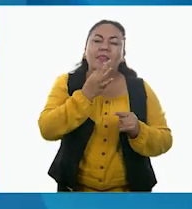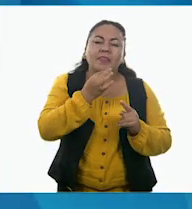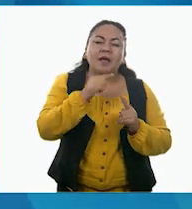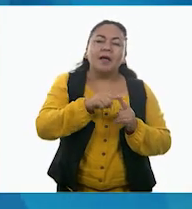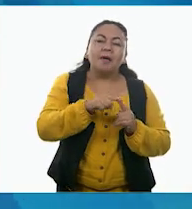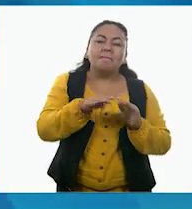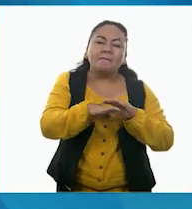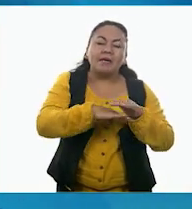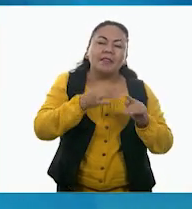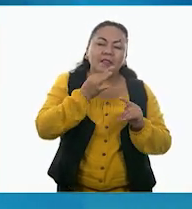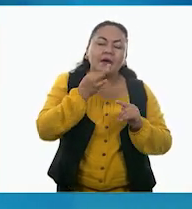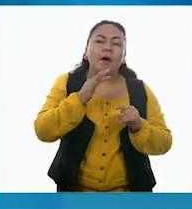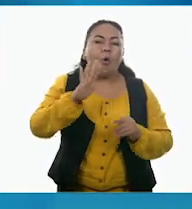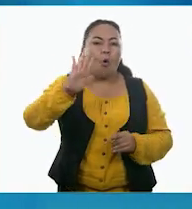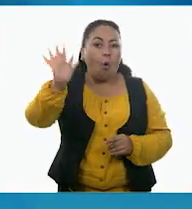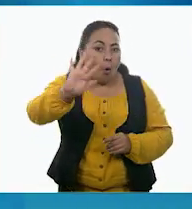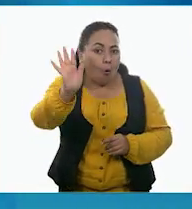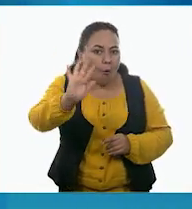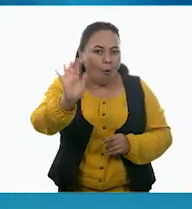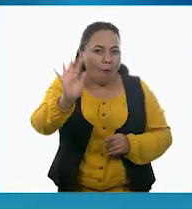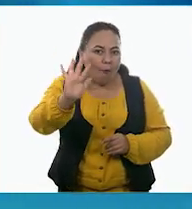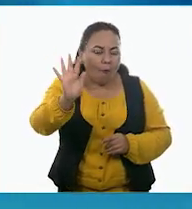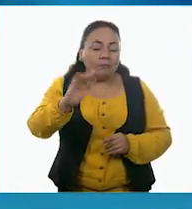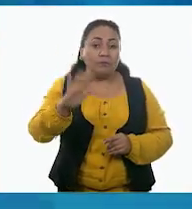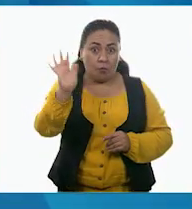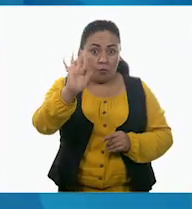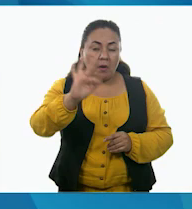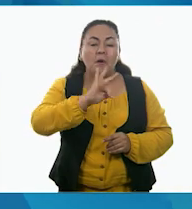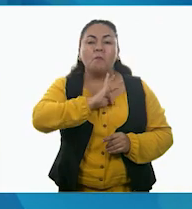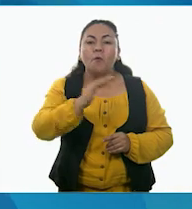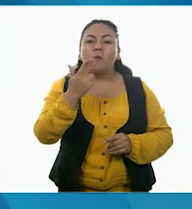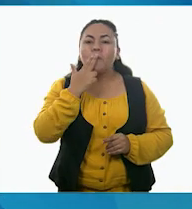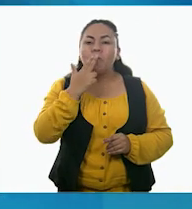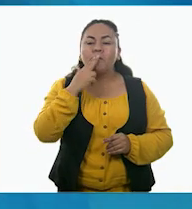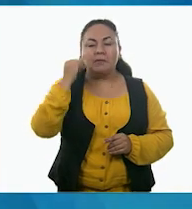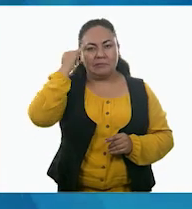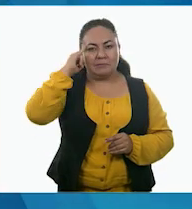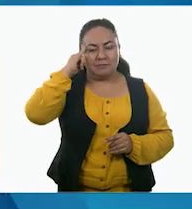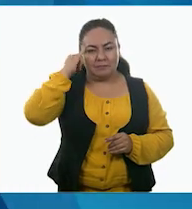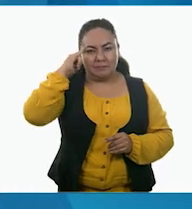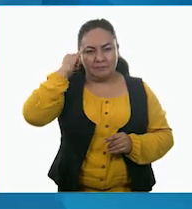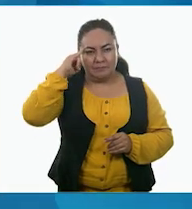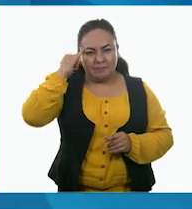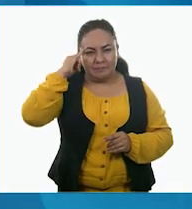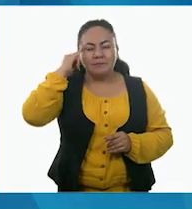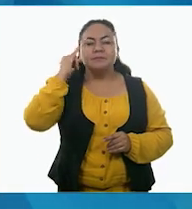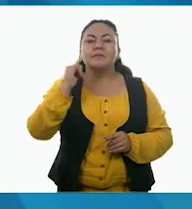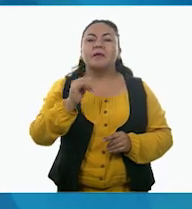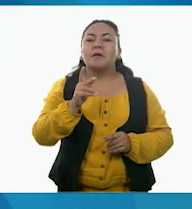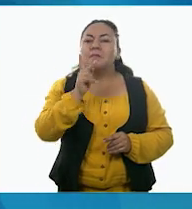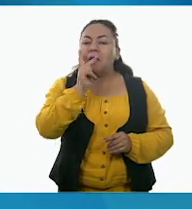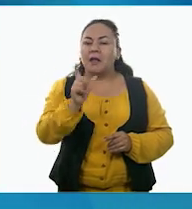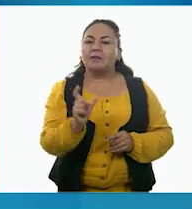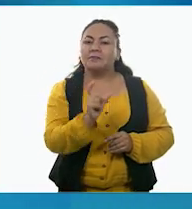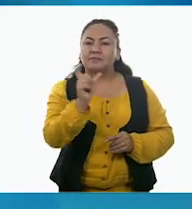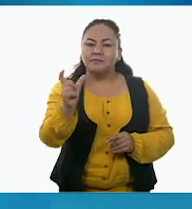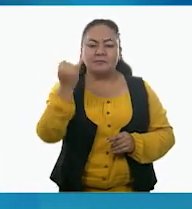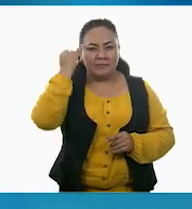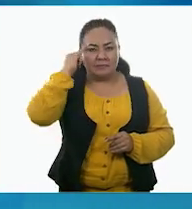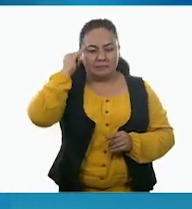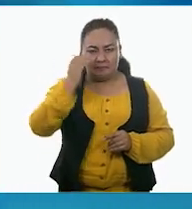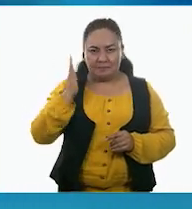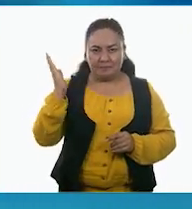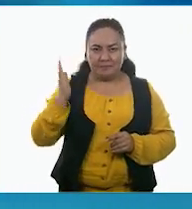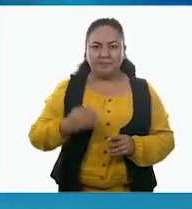es cómo decir hola. Para decir hola podemos utilizar la frase